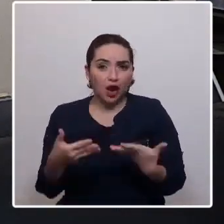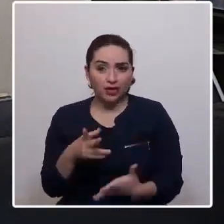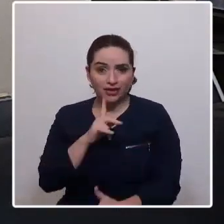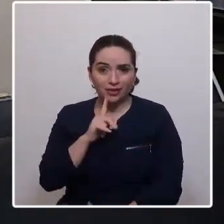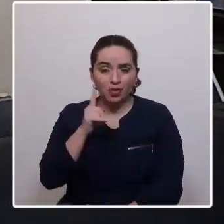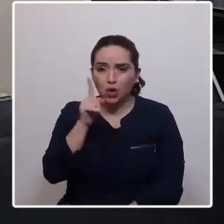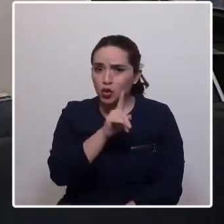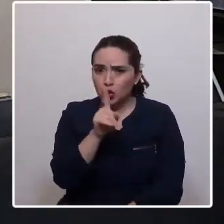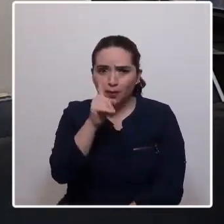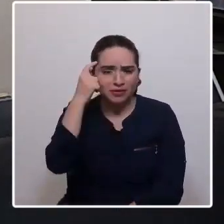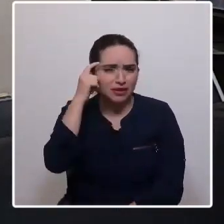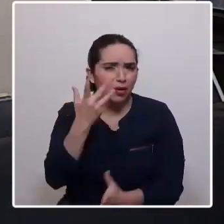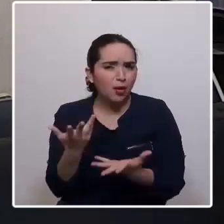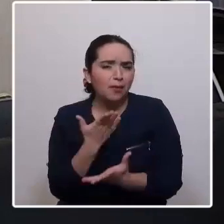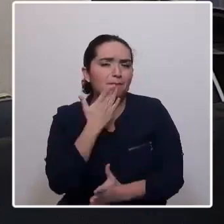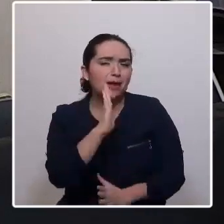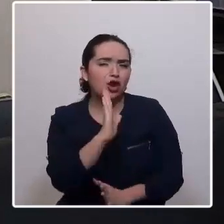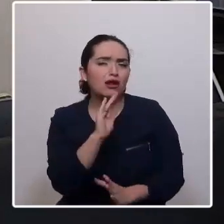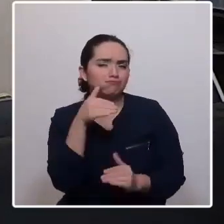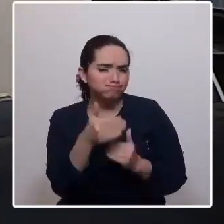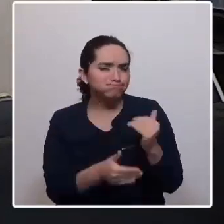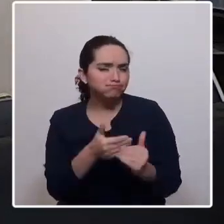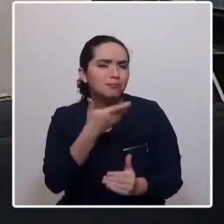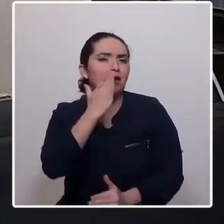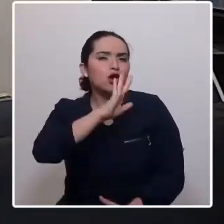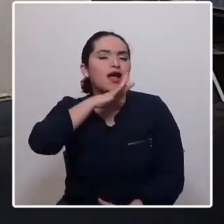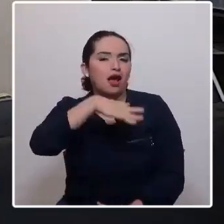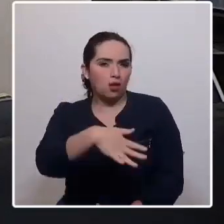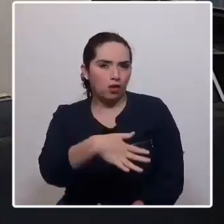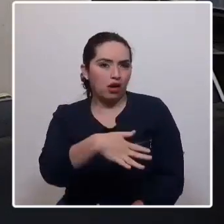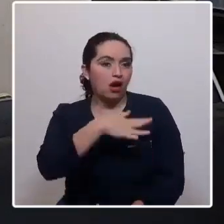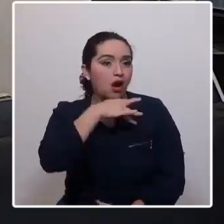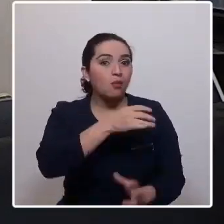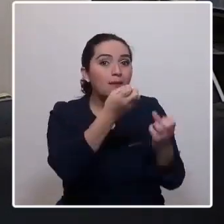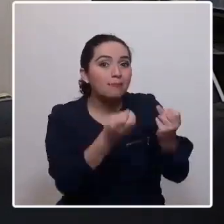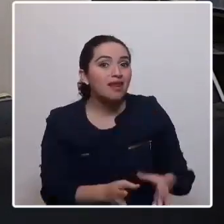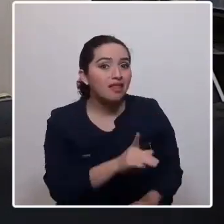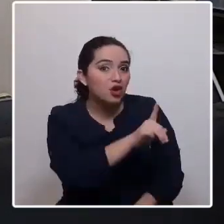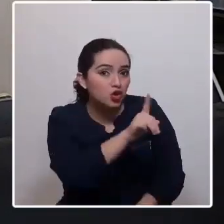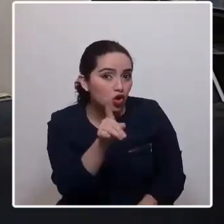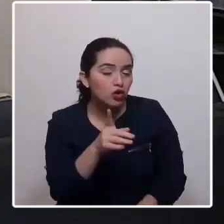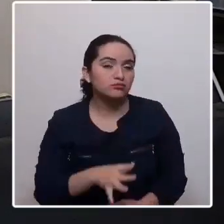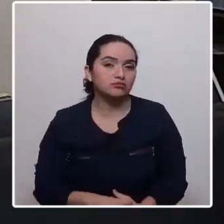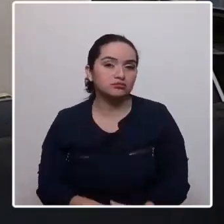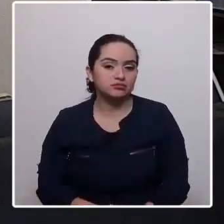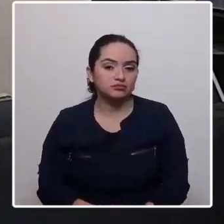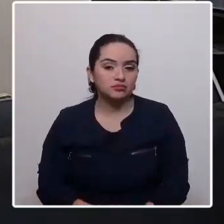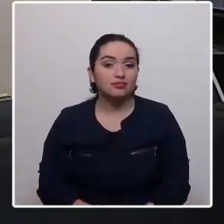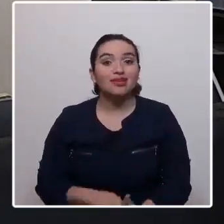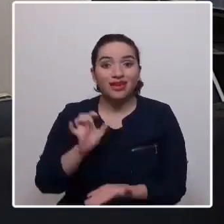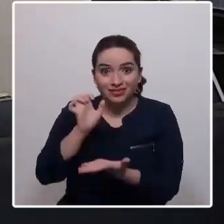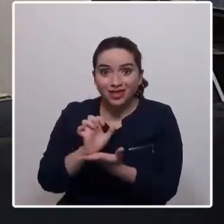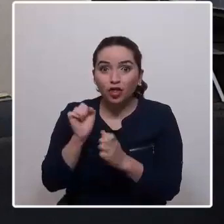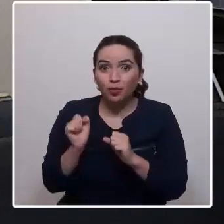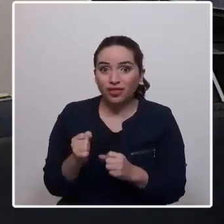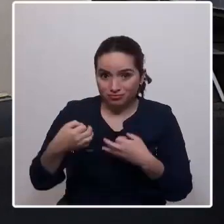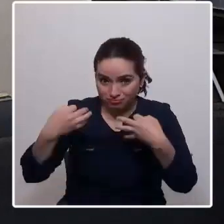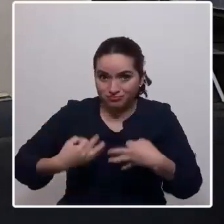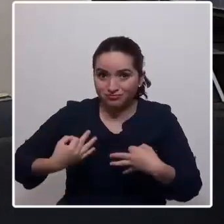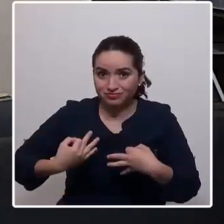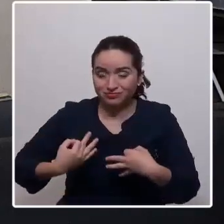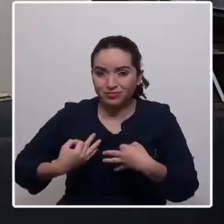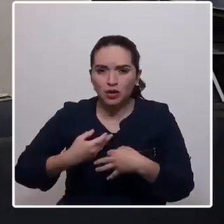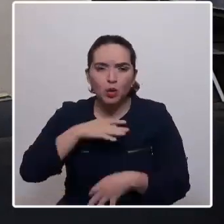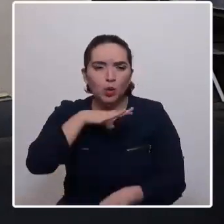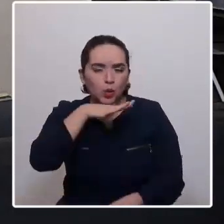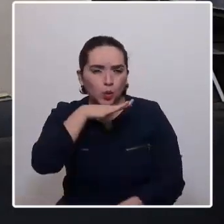pensamos en cómo mejorar la eficiencia, cómo logramos que esa agua no se pierda, sino que lo dotamos a que el Estado pueda garantizar el